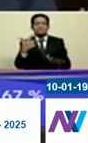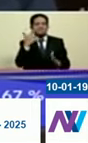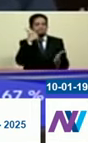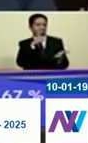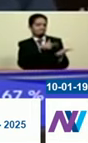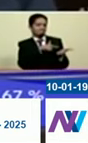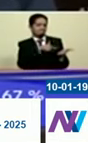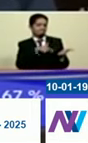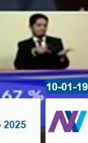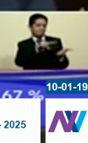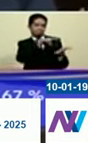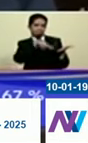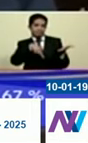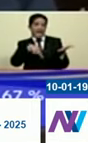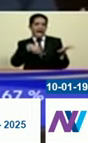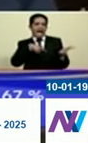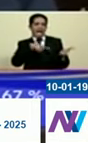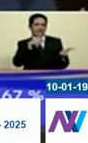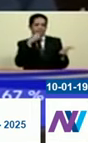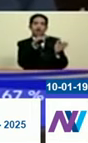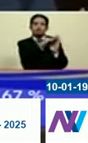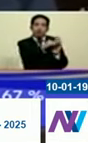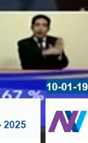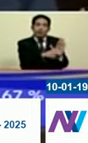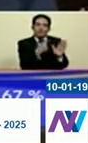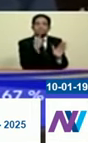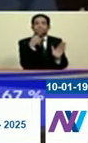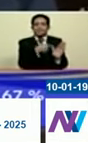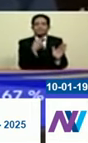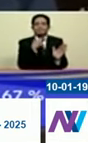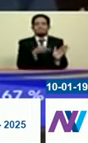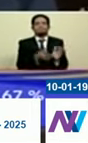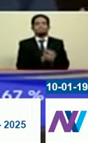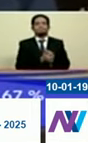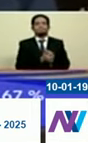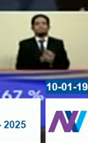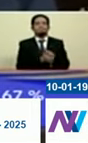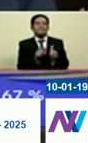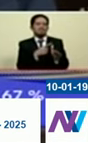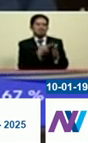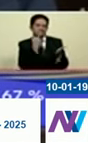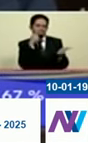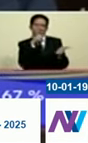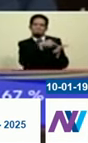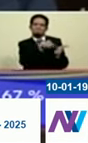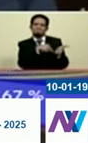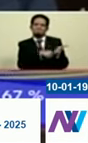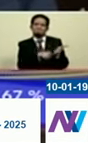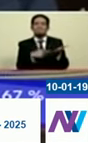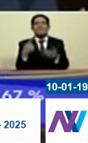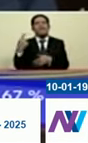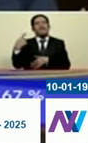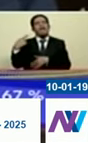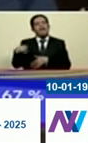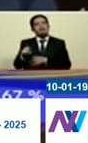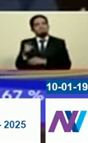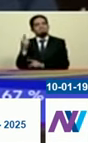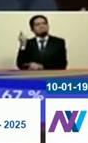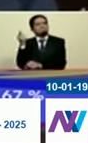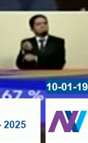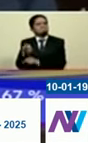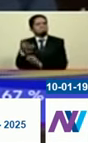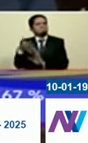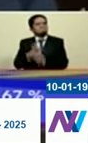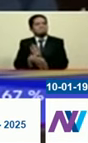y el alcance de la citada norma constitucional, denotando la existencia de un imperativo que